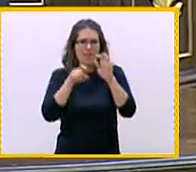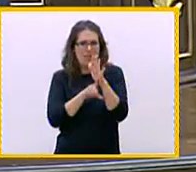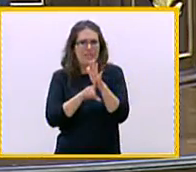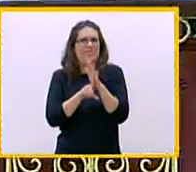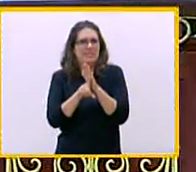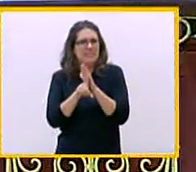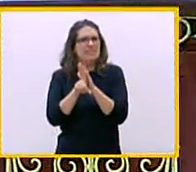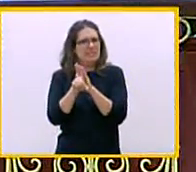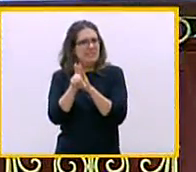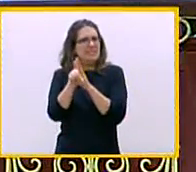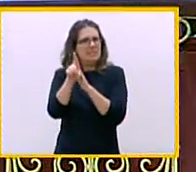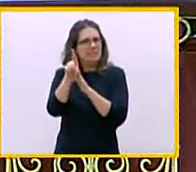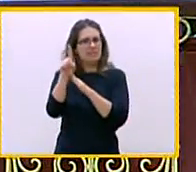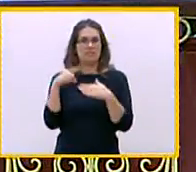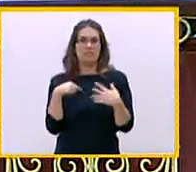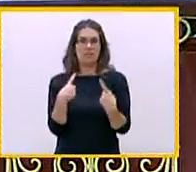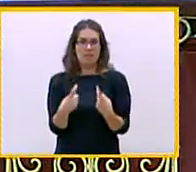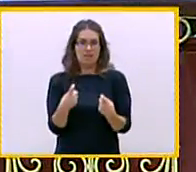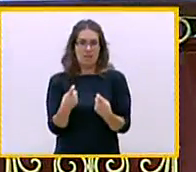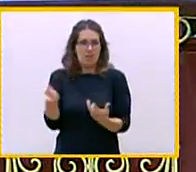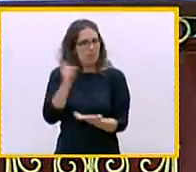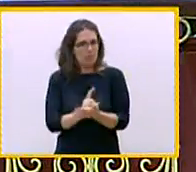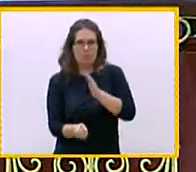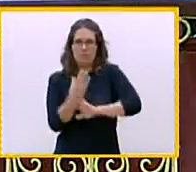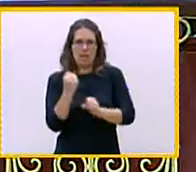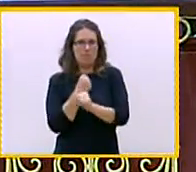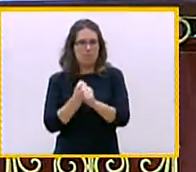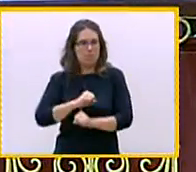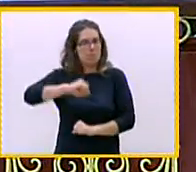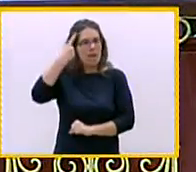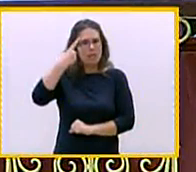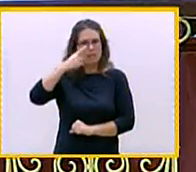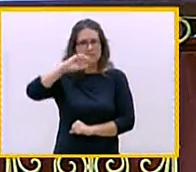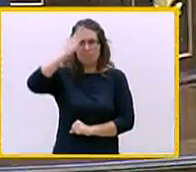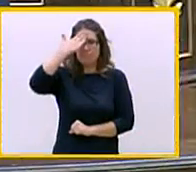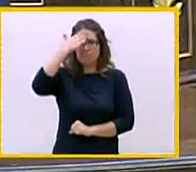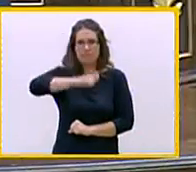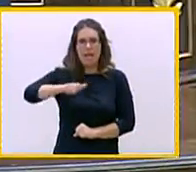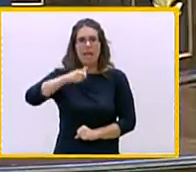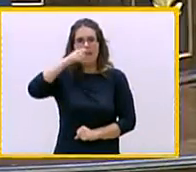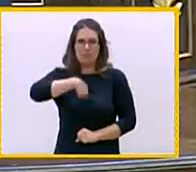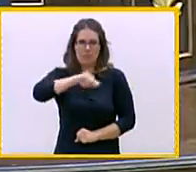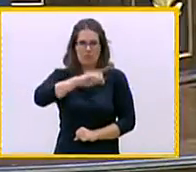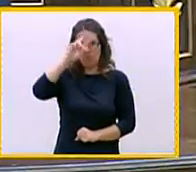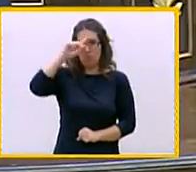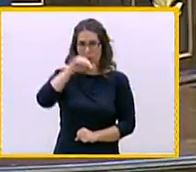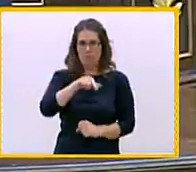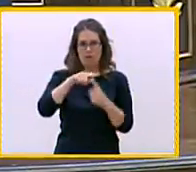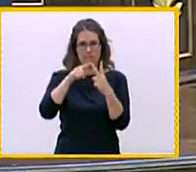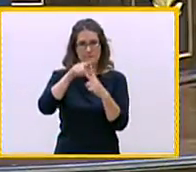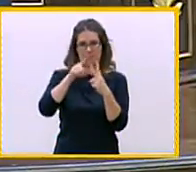necesidad de volver a crear empleo son el principal motivo de inquietud de los españoles. El estado de la nación